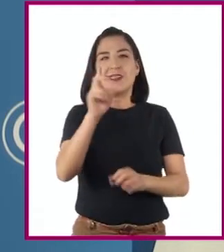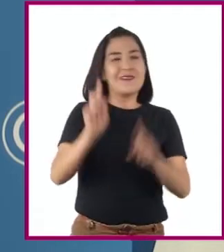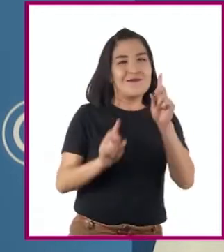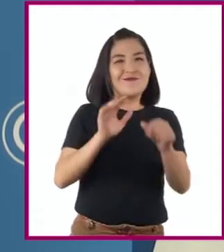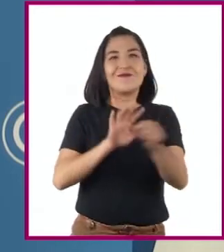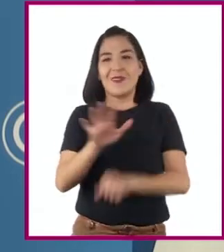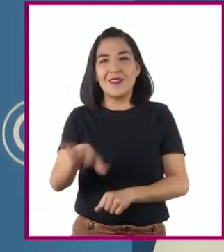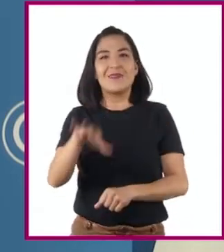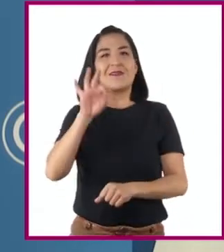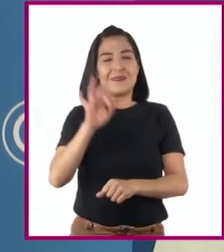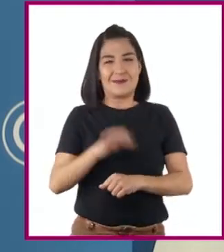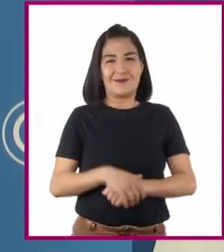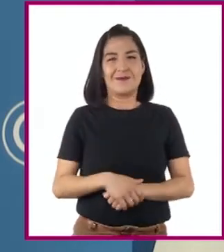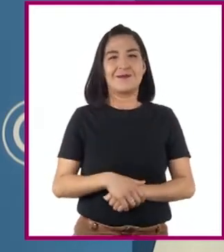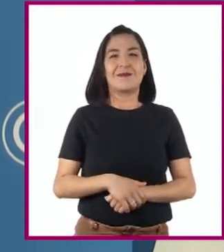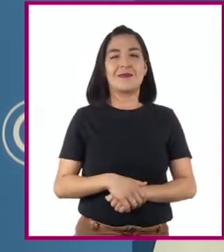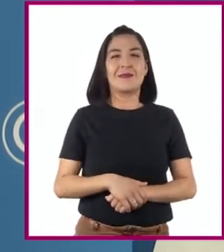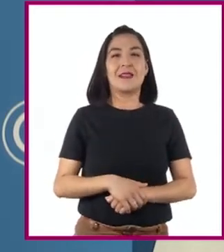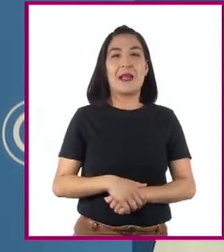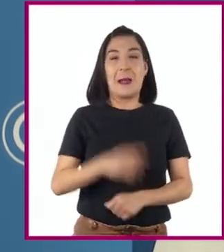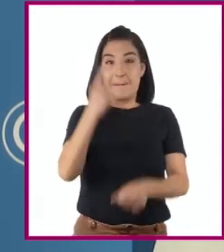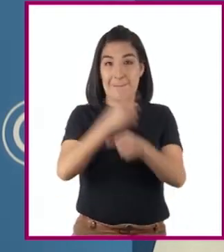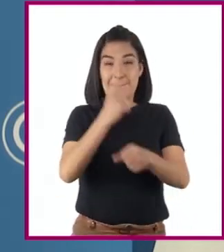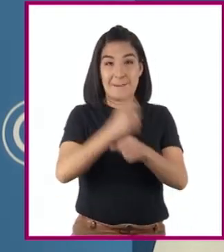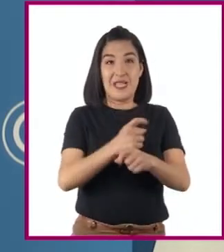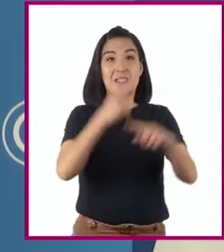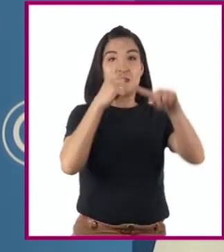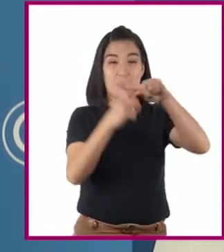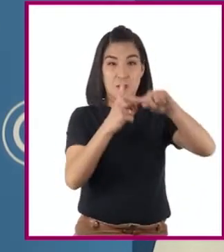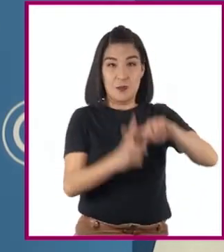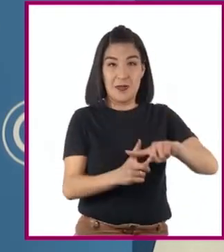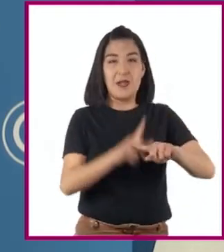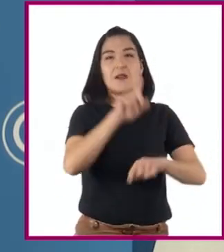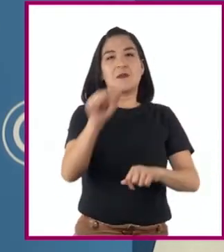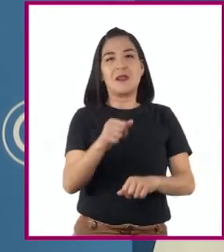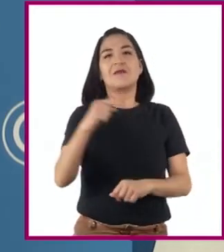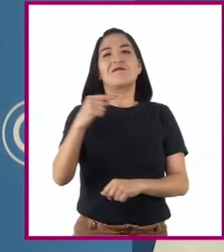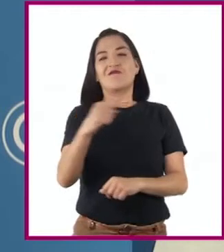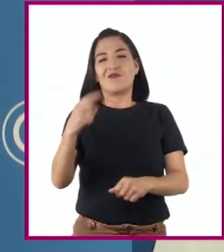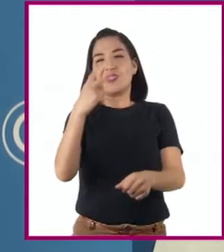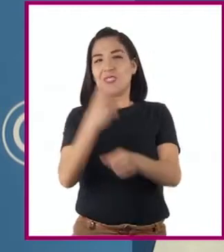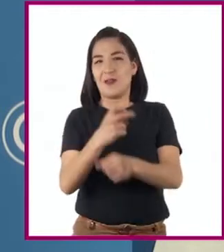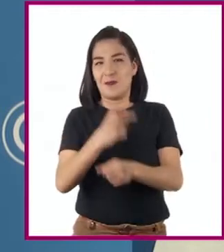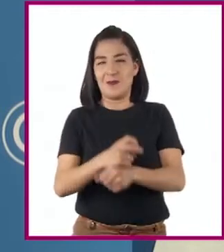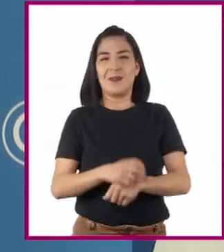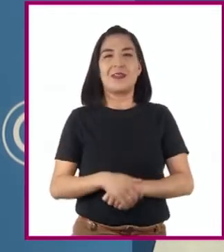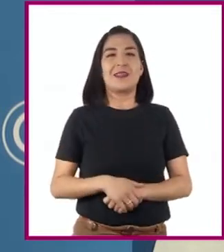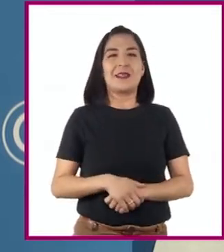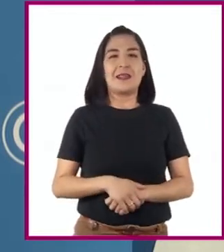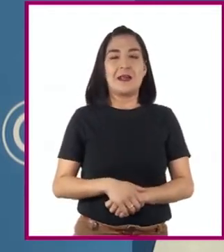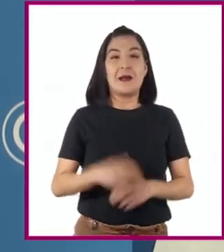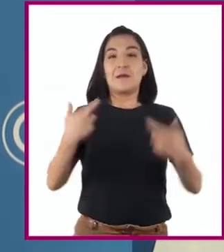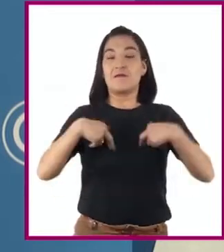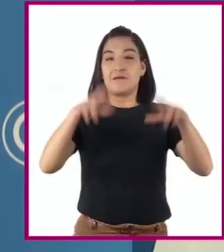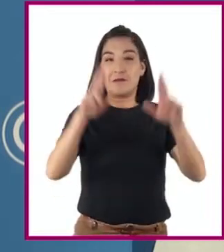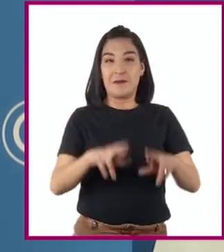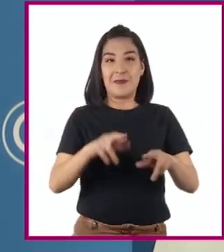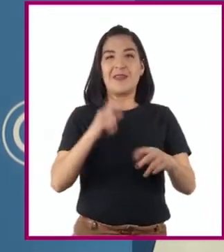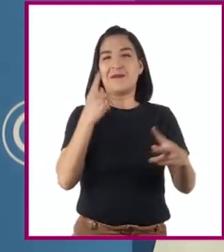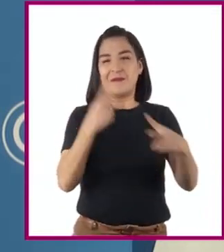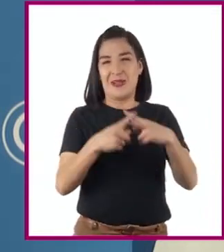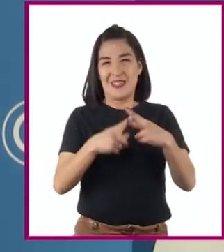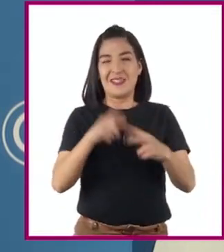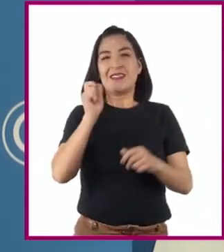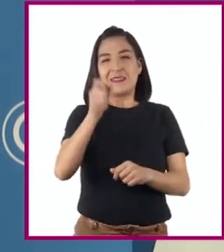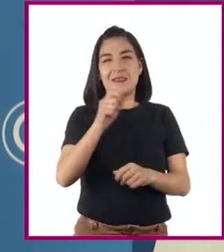cada ecuación. Al primer sumando se le restará el segundo sumando. Al representar algebraicamente